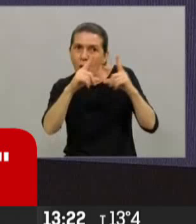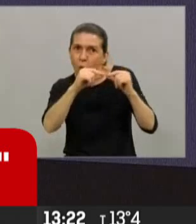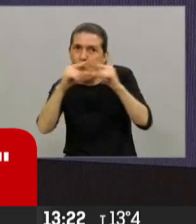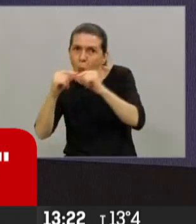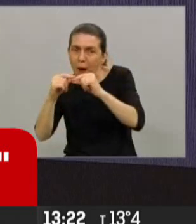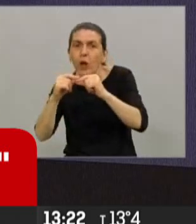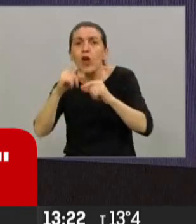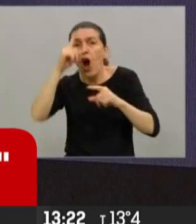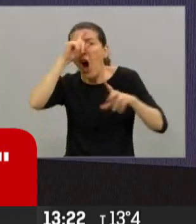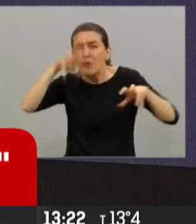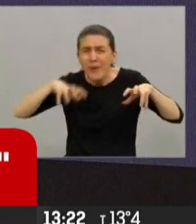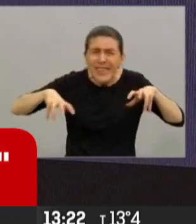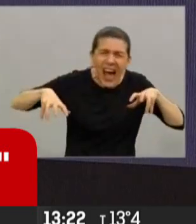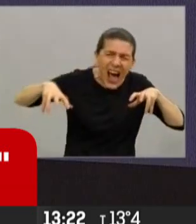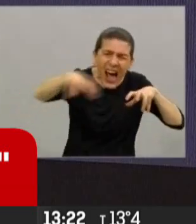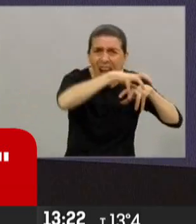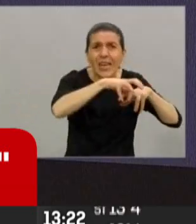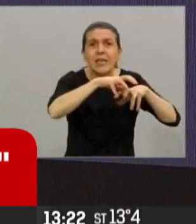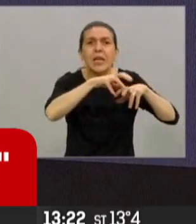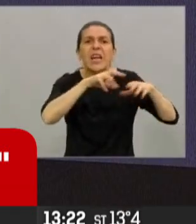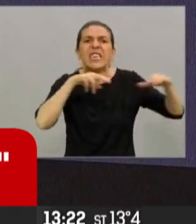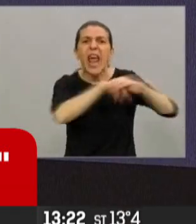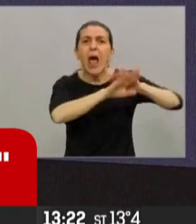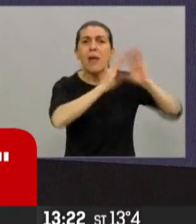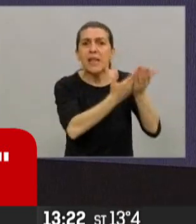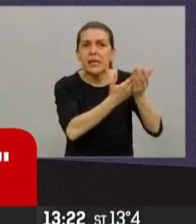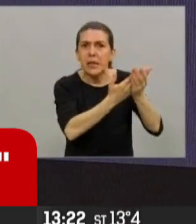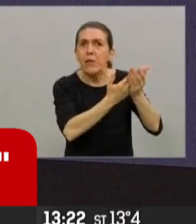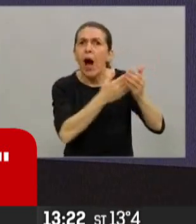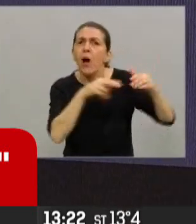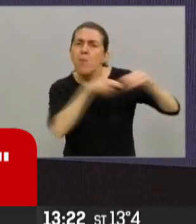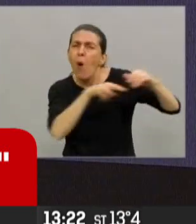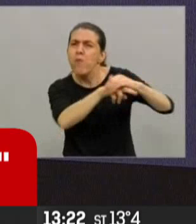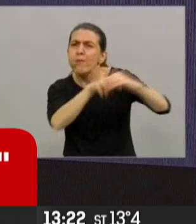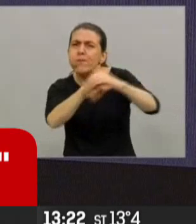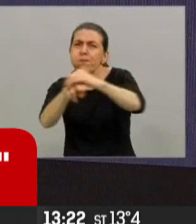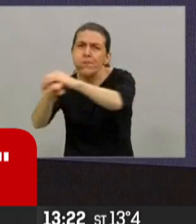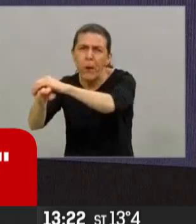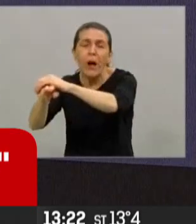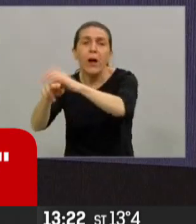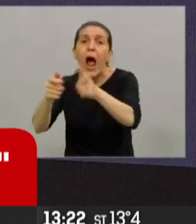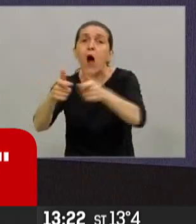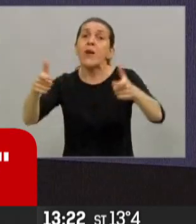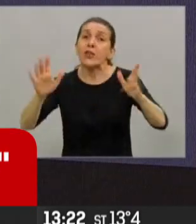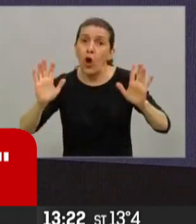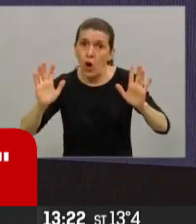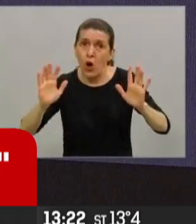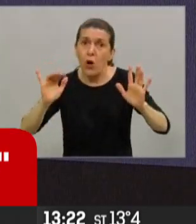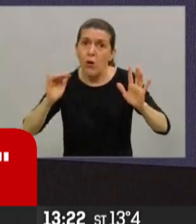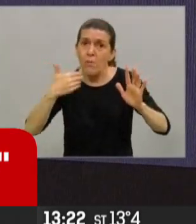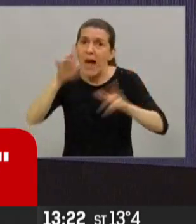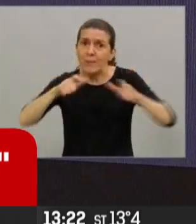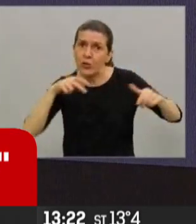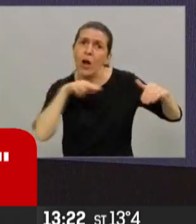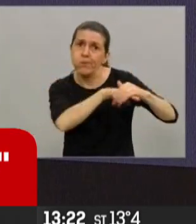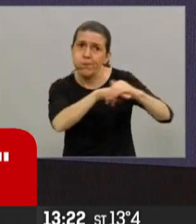ocupación de terapia intensiva, de camas en terapia intensiva, ha aumentado, pero también debo decir algo,